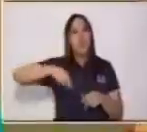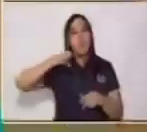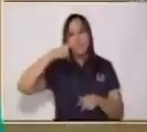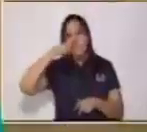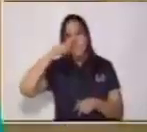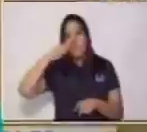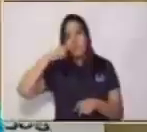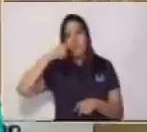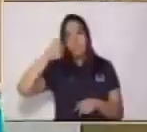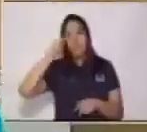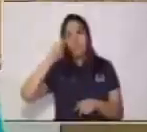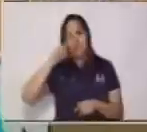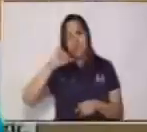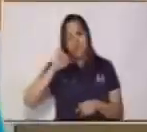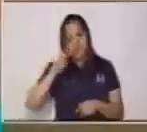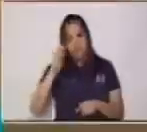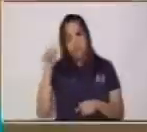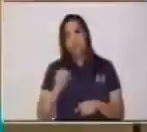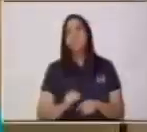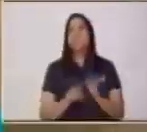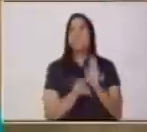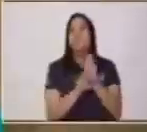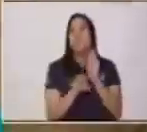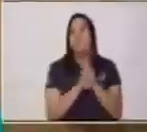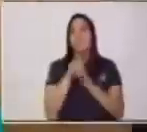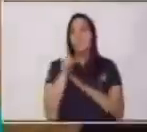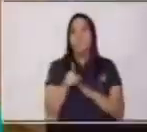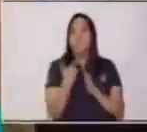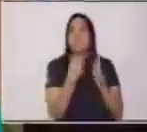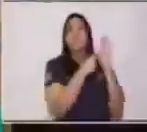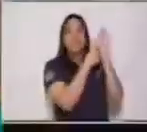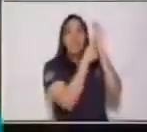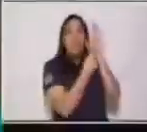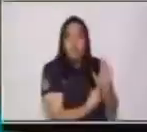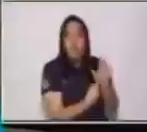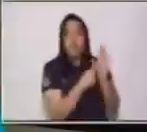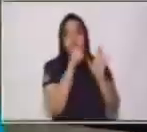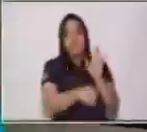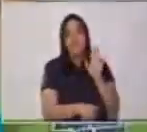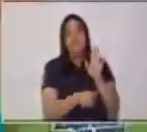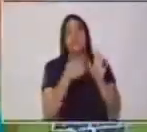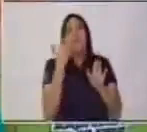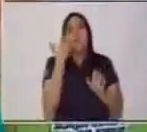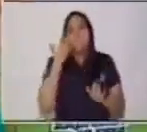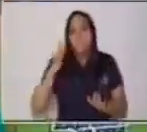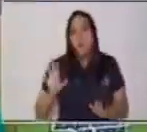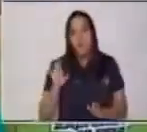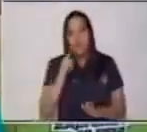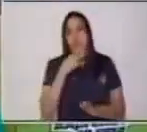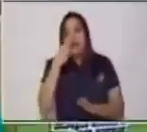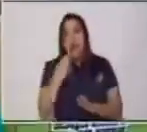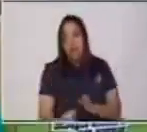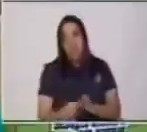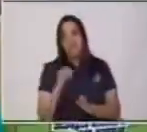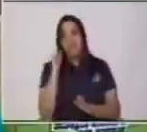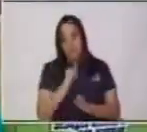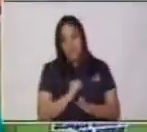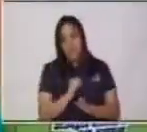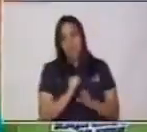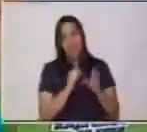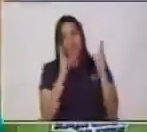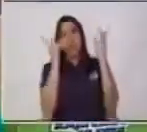e información, es decir, algo que se pueda comprobar en la realidad y algo a lo cual se pueda referir de algún